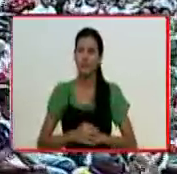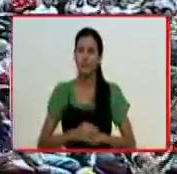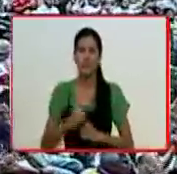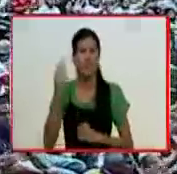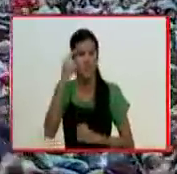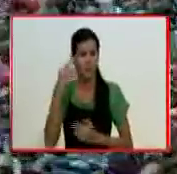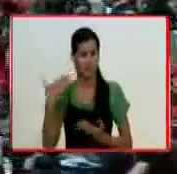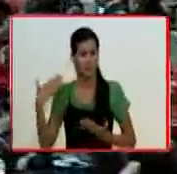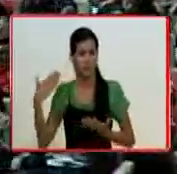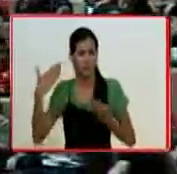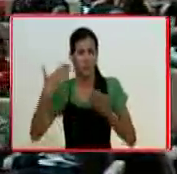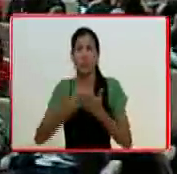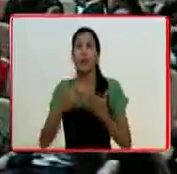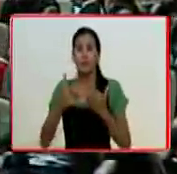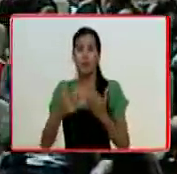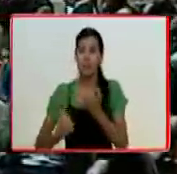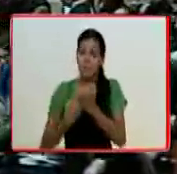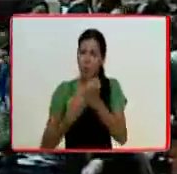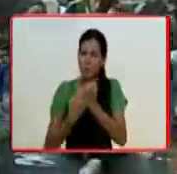días